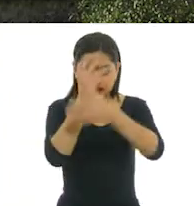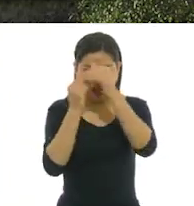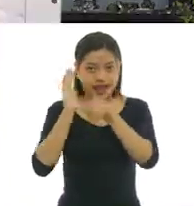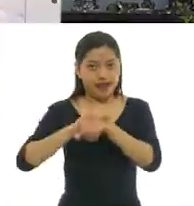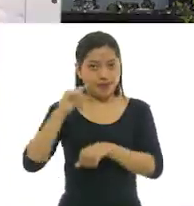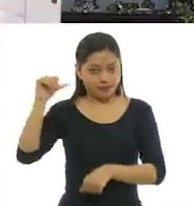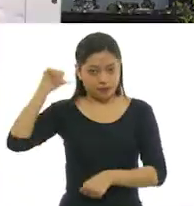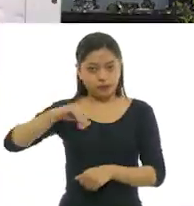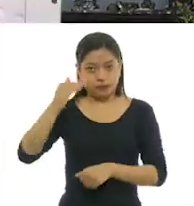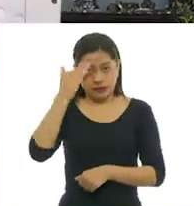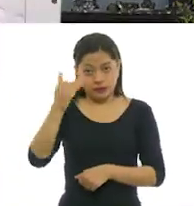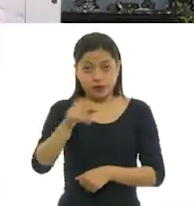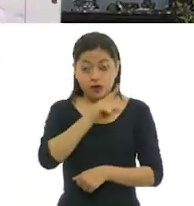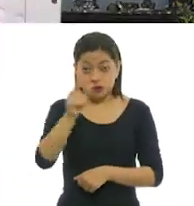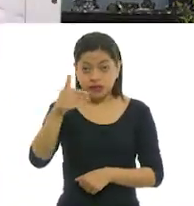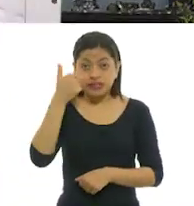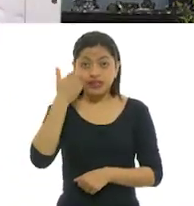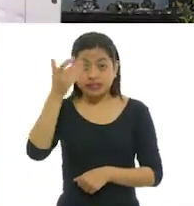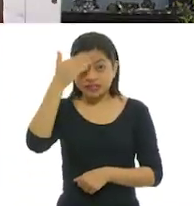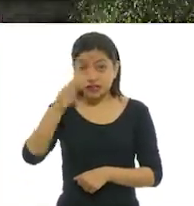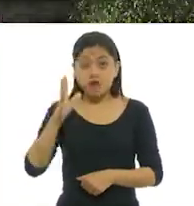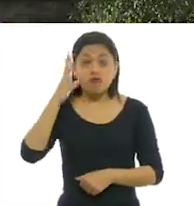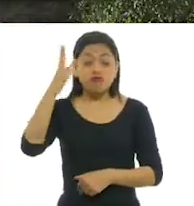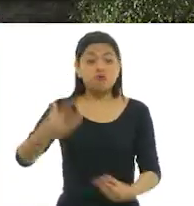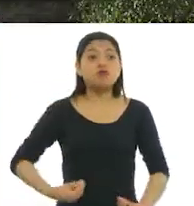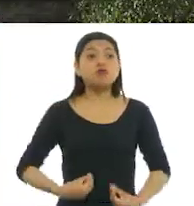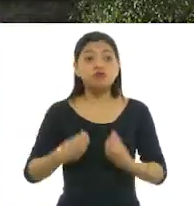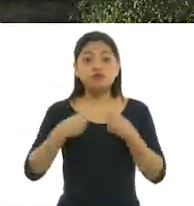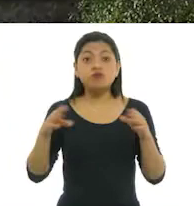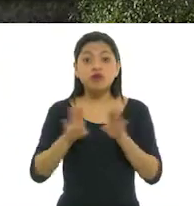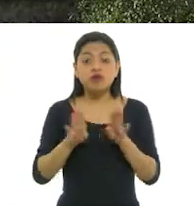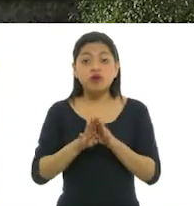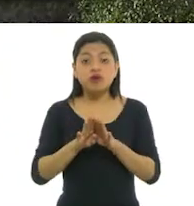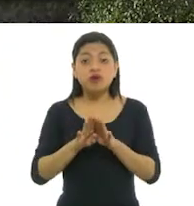Media. ¿Quieres saber cómo será la vida en el futuro? ¡Sí!